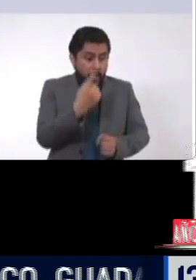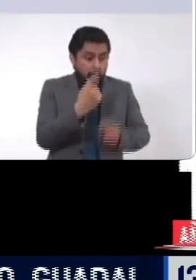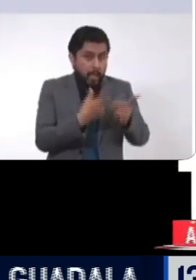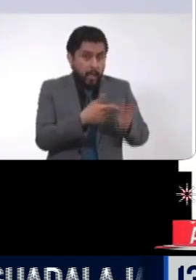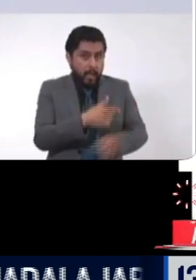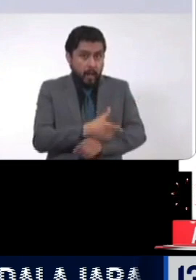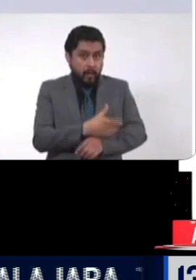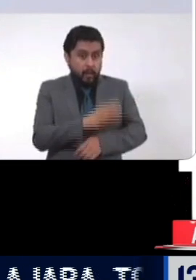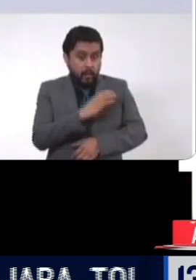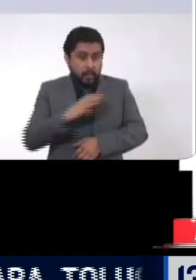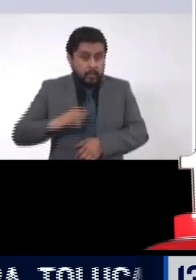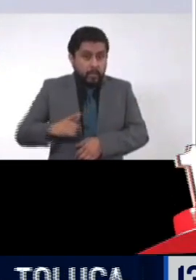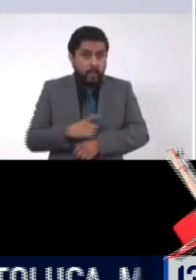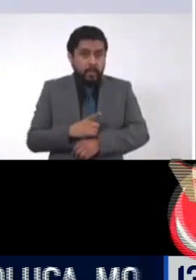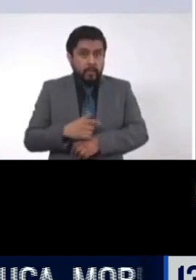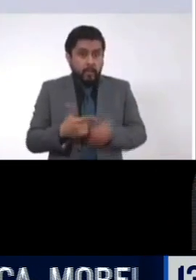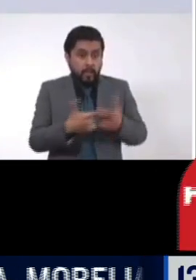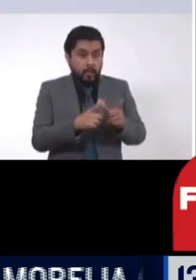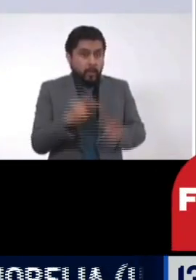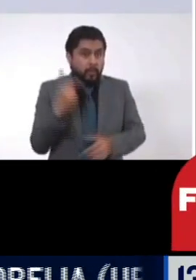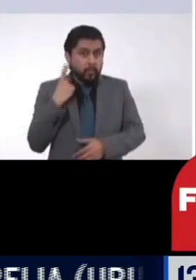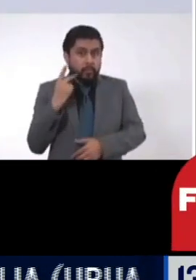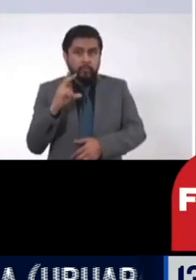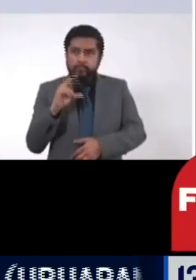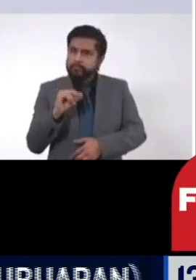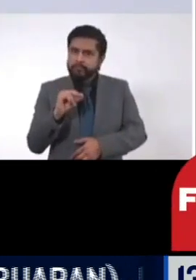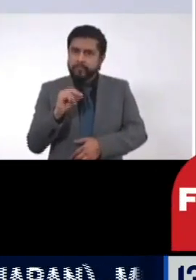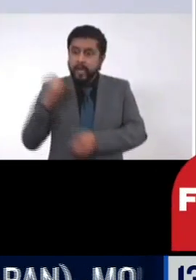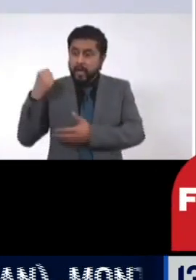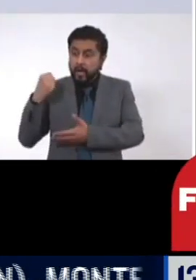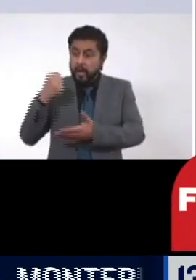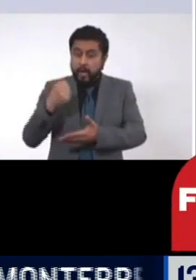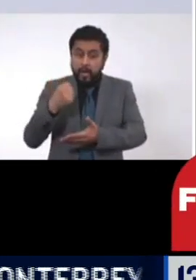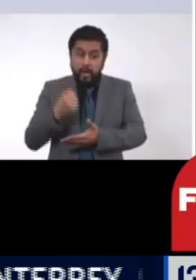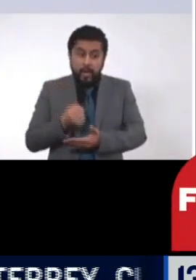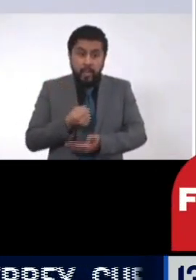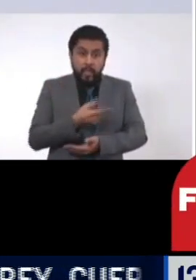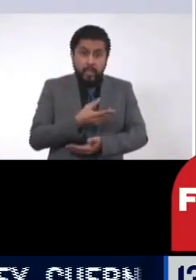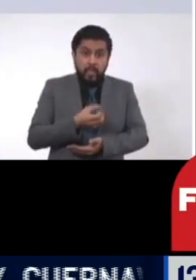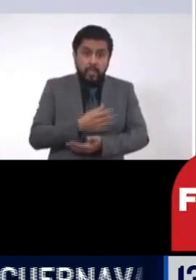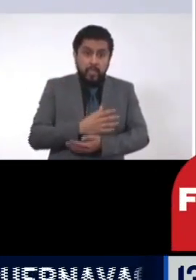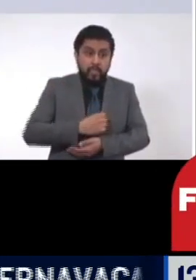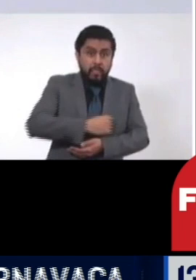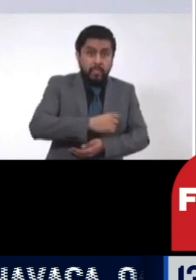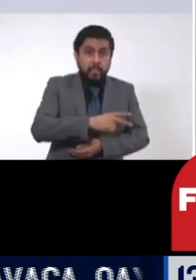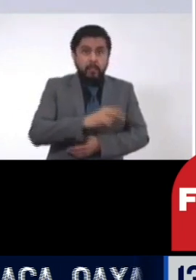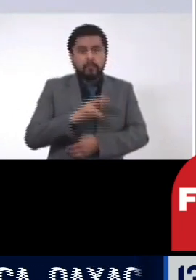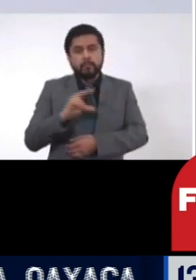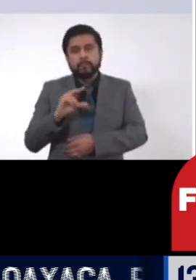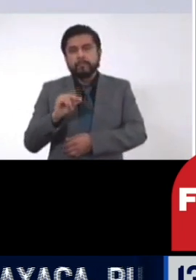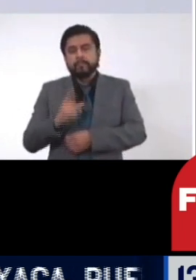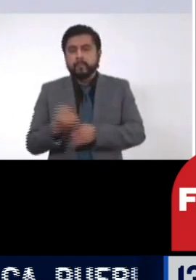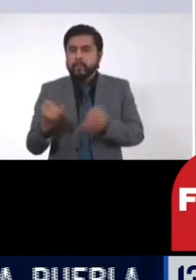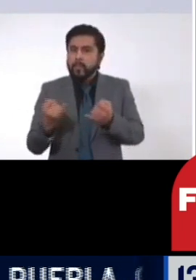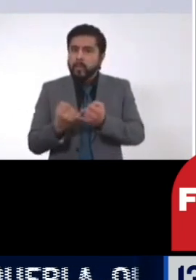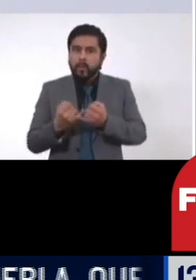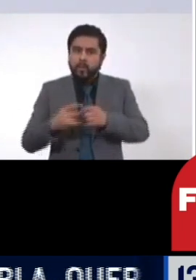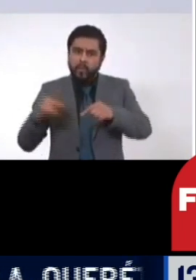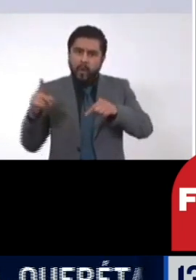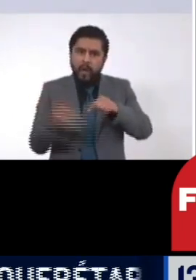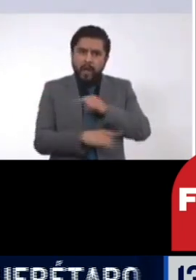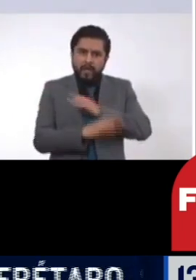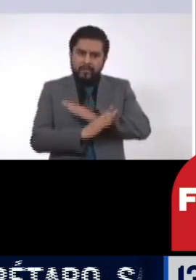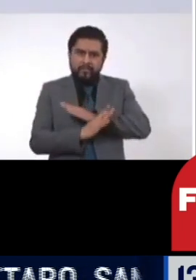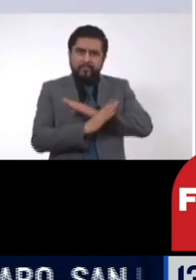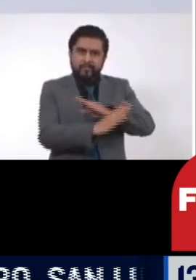el presupuesto público con fines electorales, a denunciar la entrega de dinero del crimen organizado o